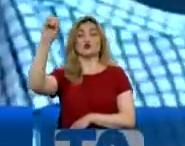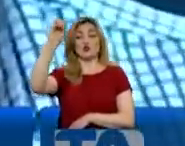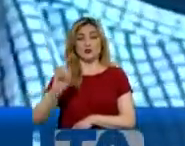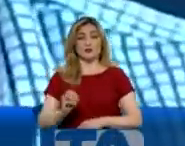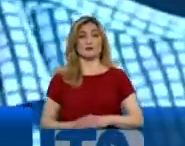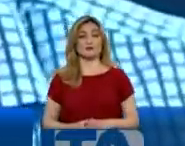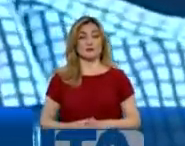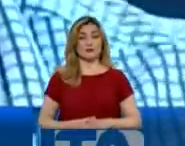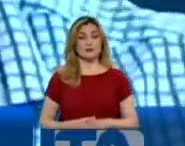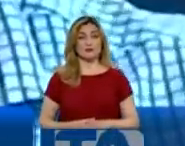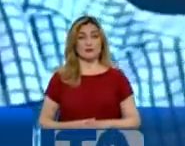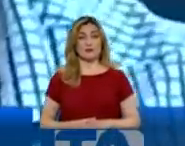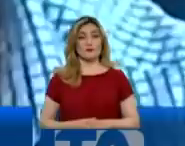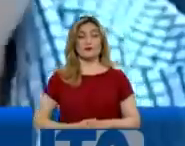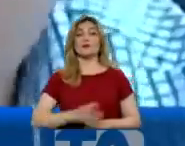qué